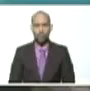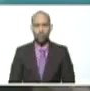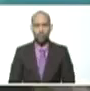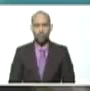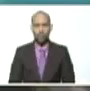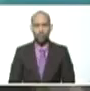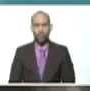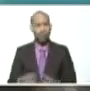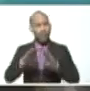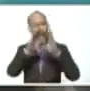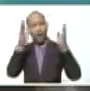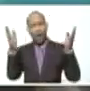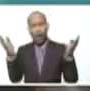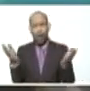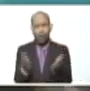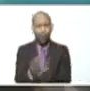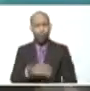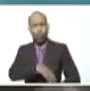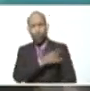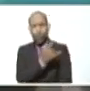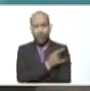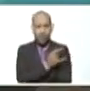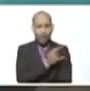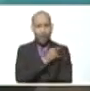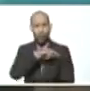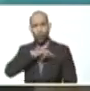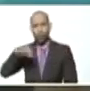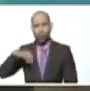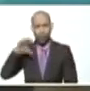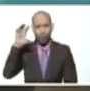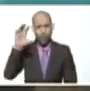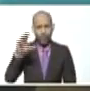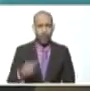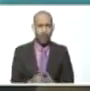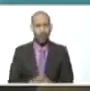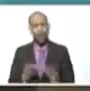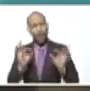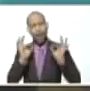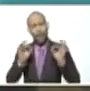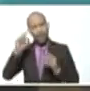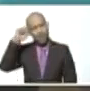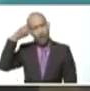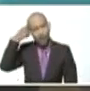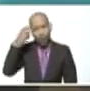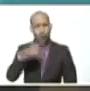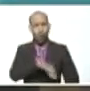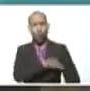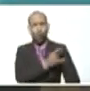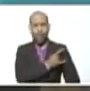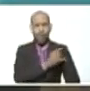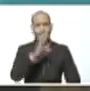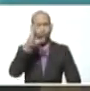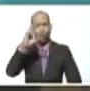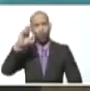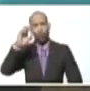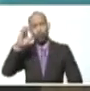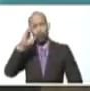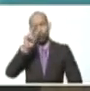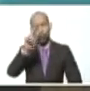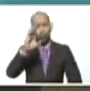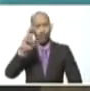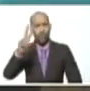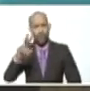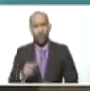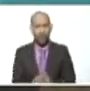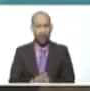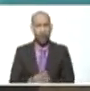Por el mundo universitario de nuestro país, con especial recuerdo por la Universidad Central de Venezuela,